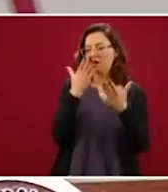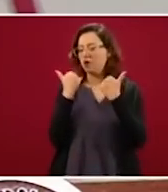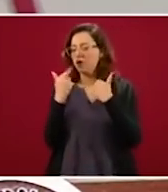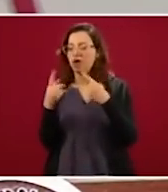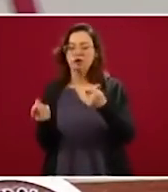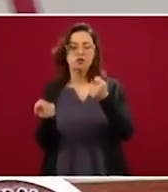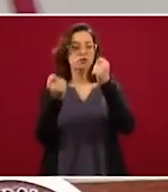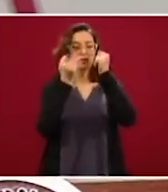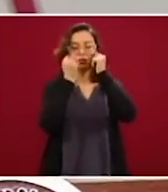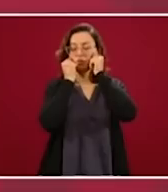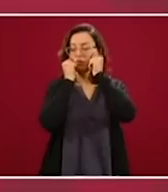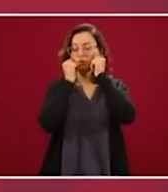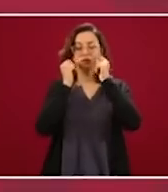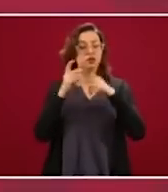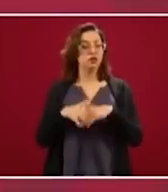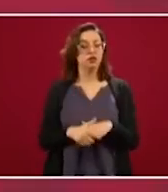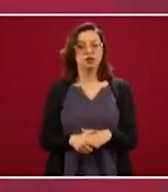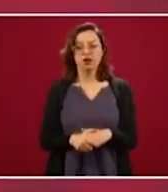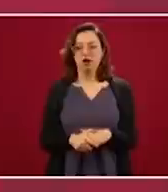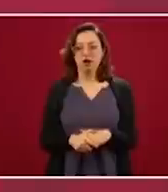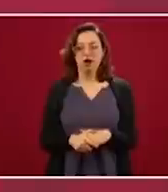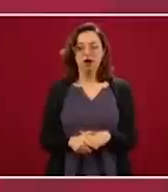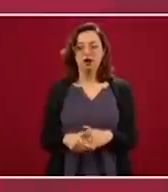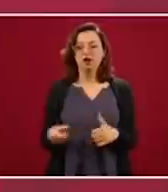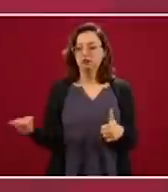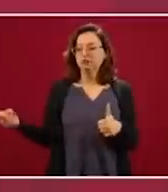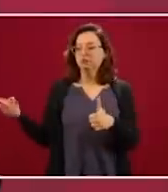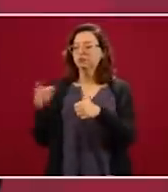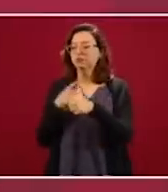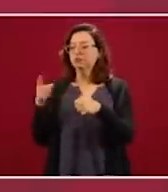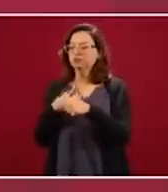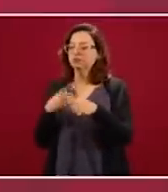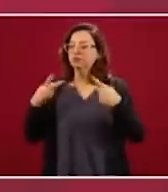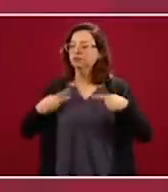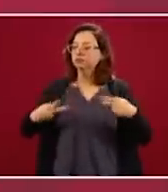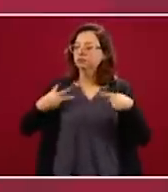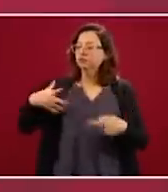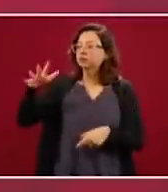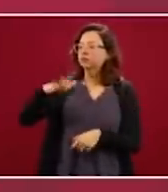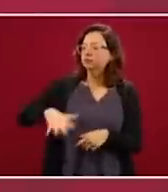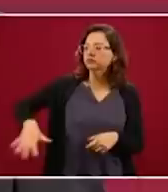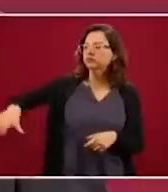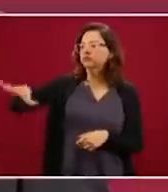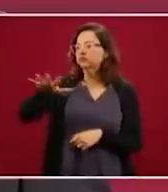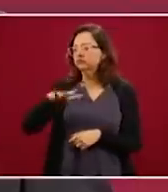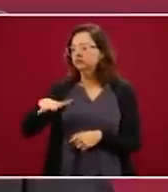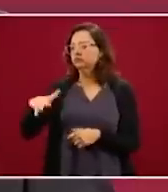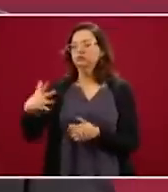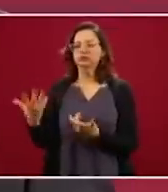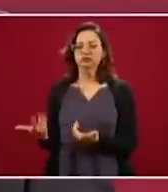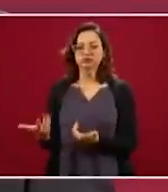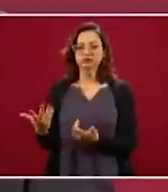Ya sabemos que lo primero es el bienestar del pueblo.